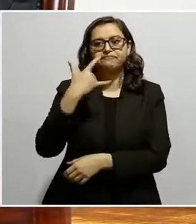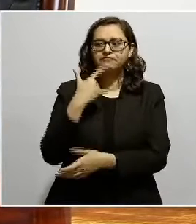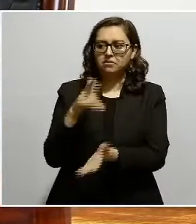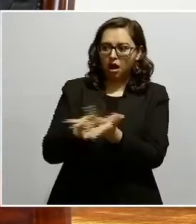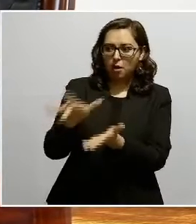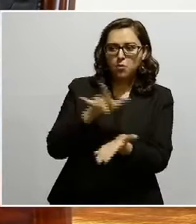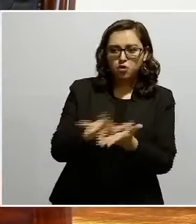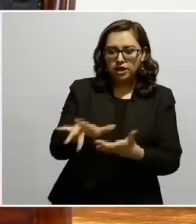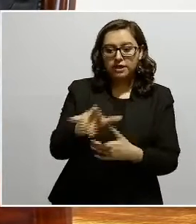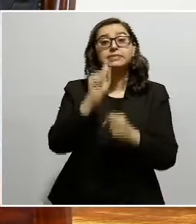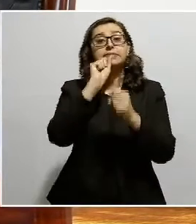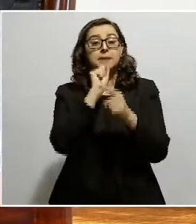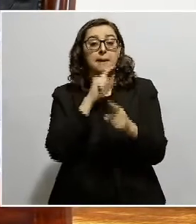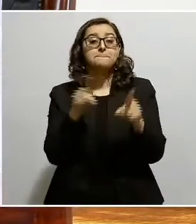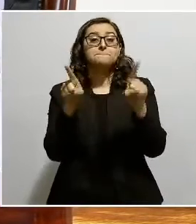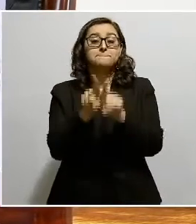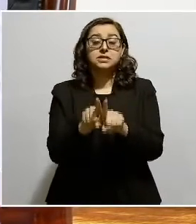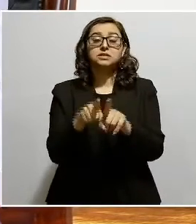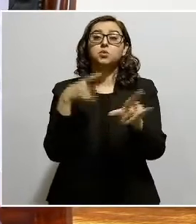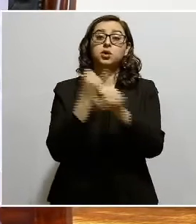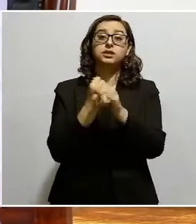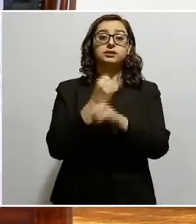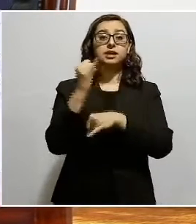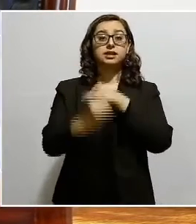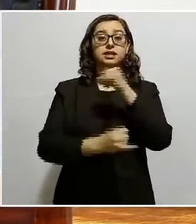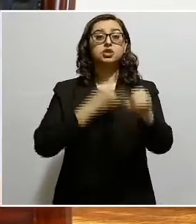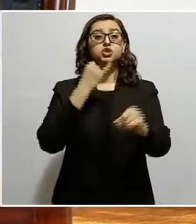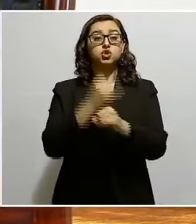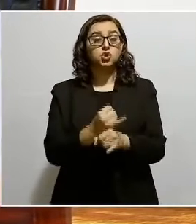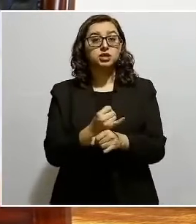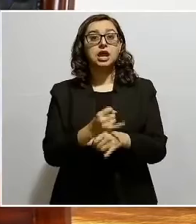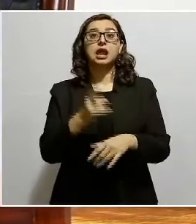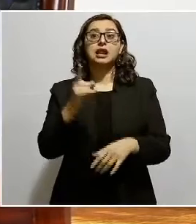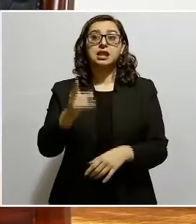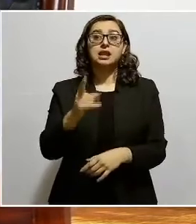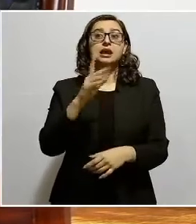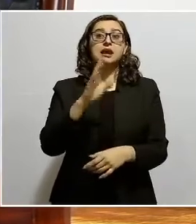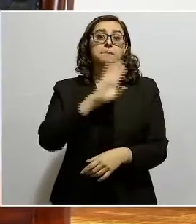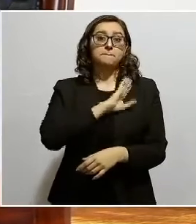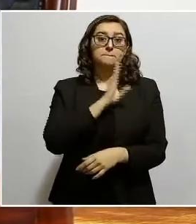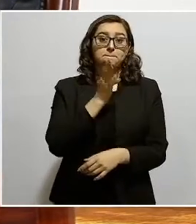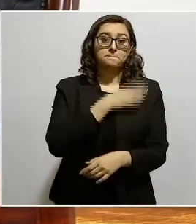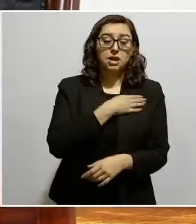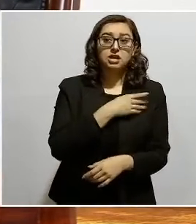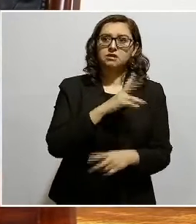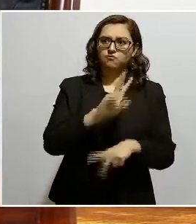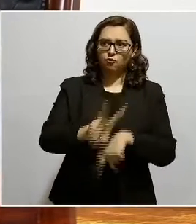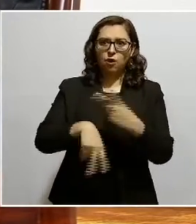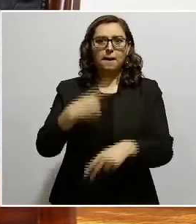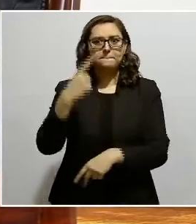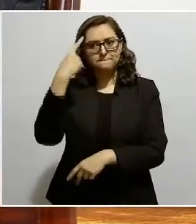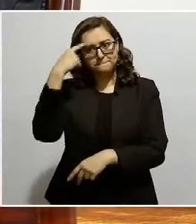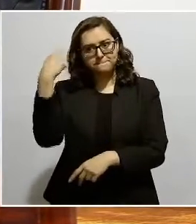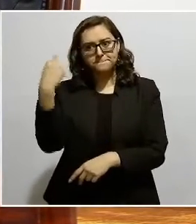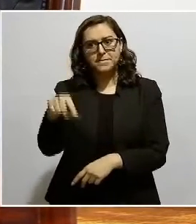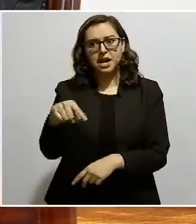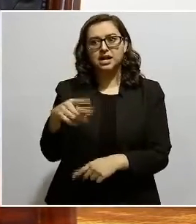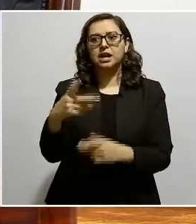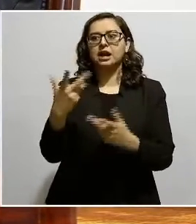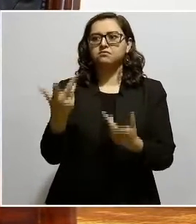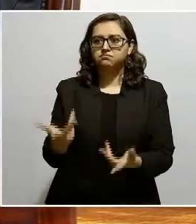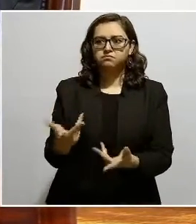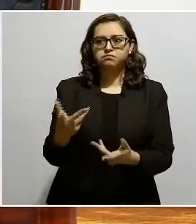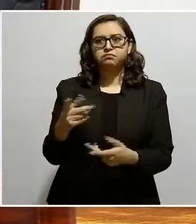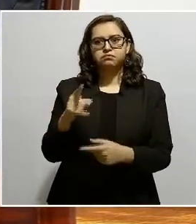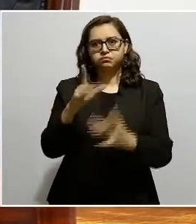Participó en las brigadas internacionales que fueron a España a defender la República de la